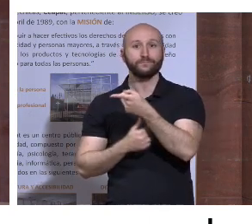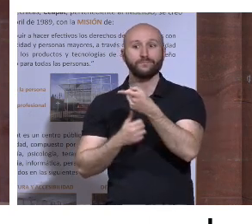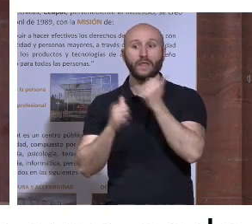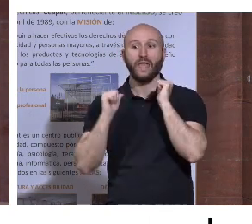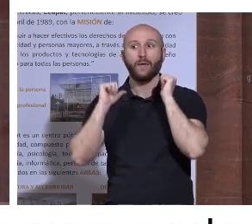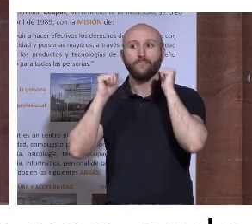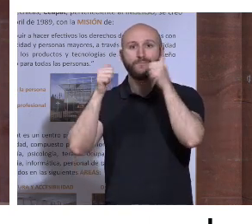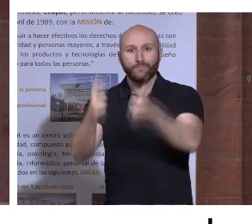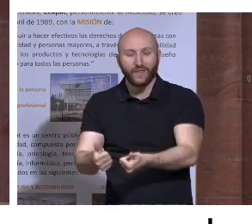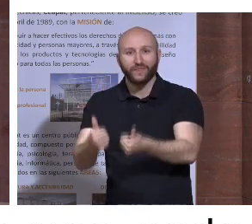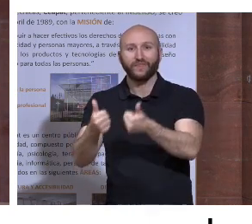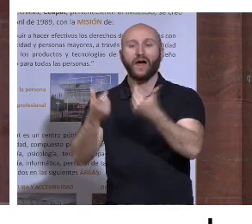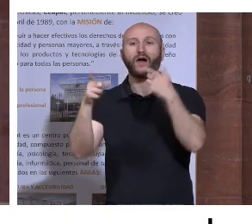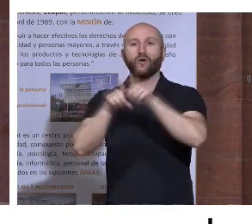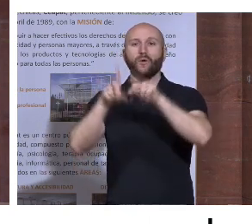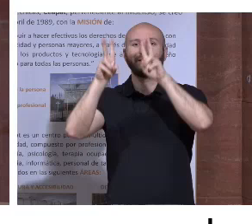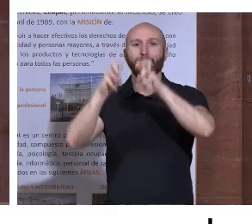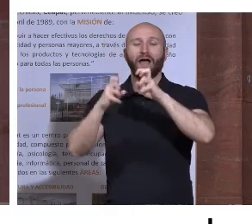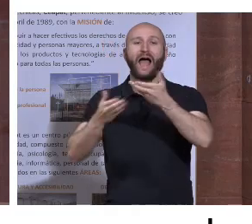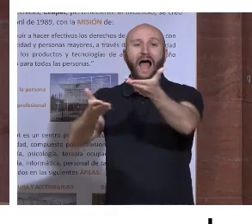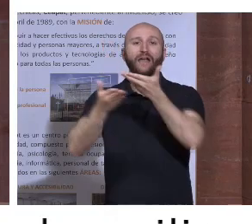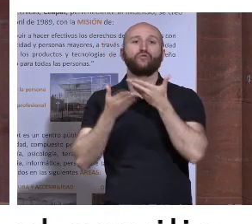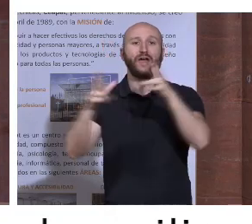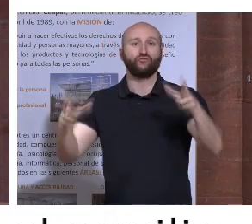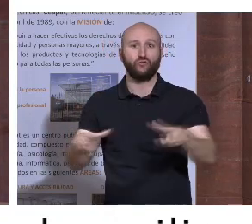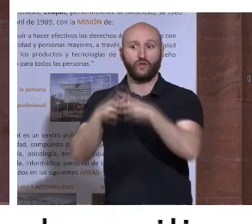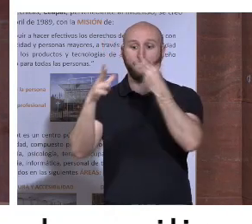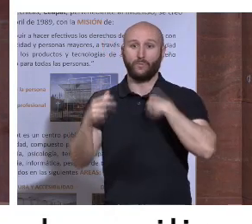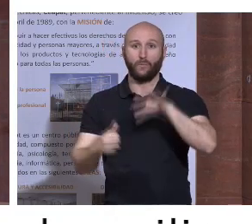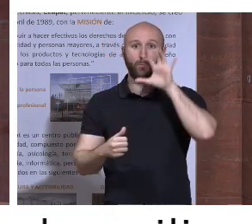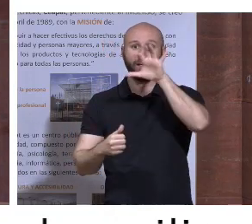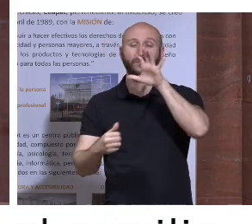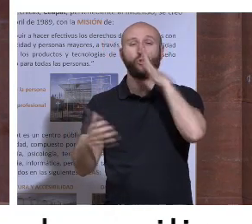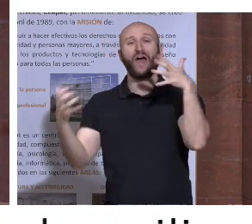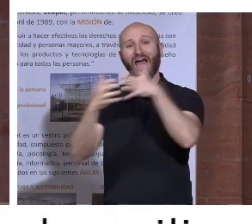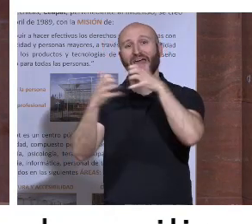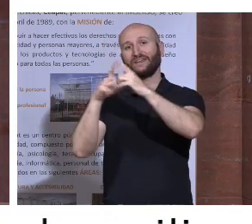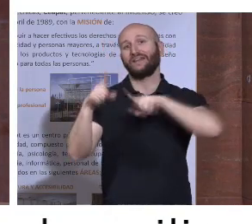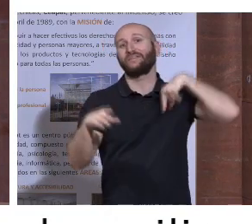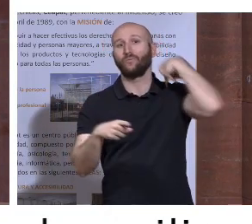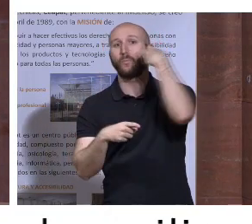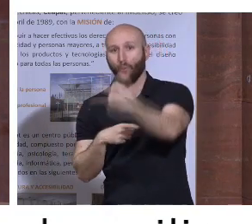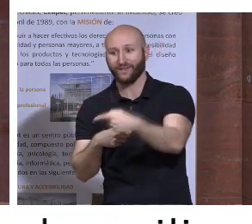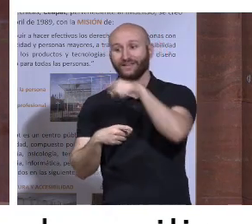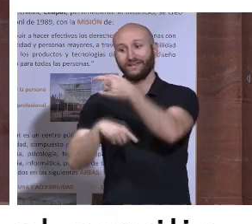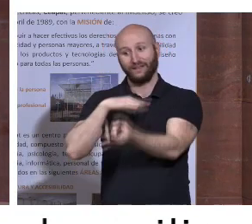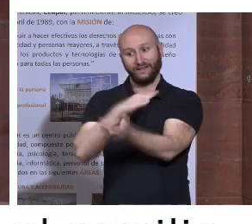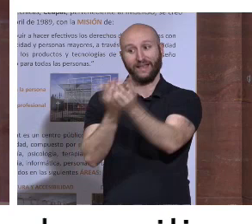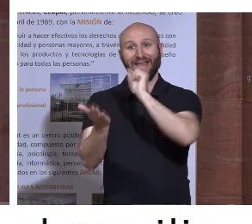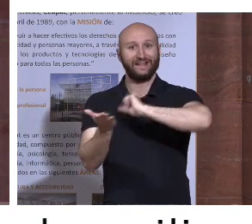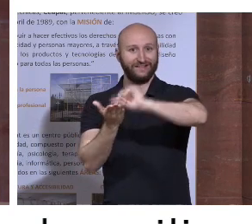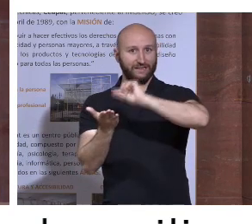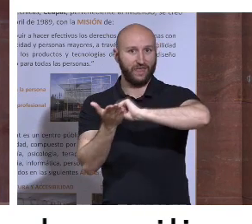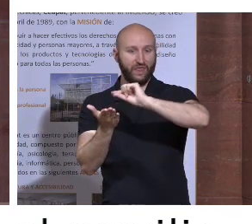empezó el auxilio social de este país de la posguerra. Esa sede fue la